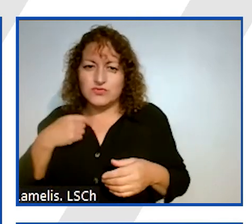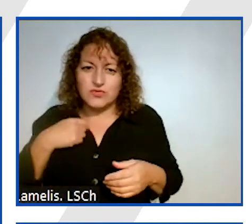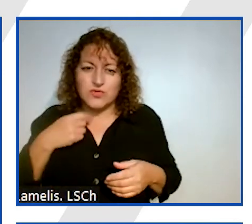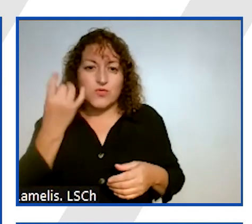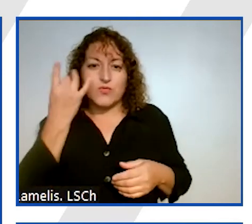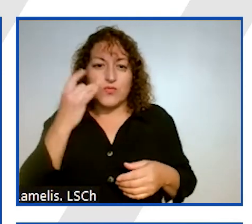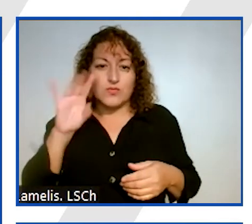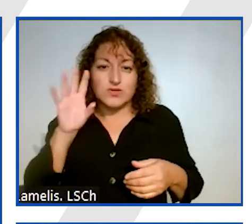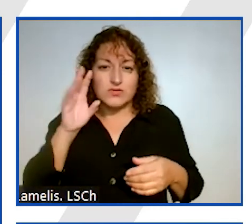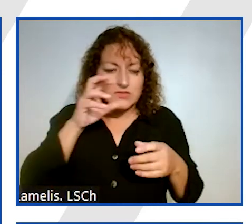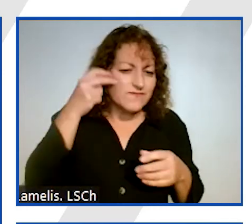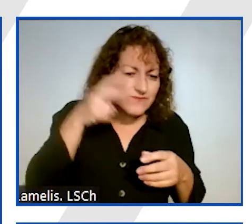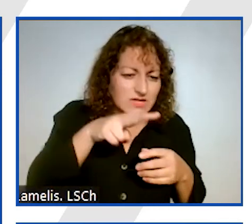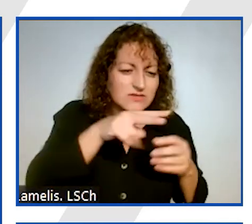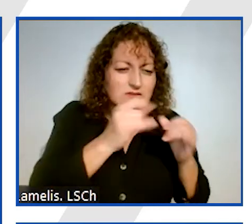información para el modelo.